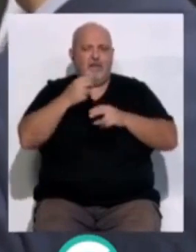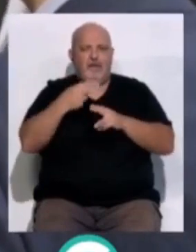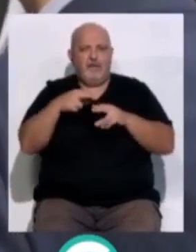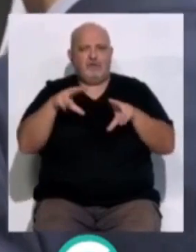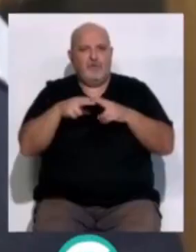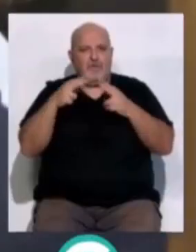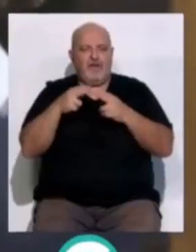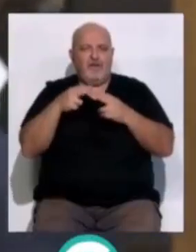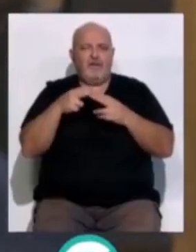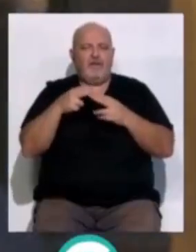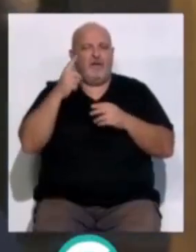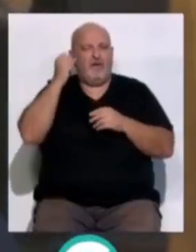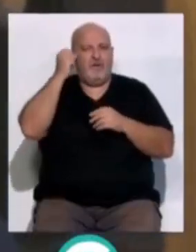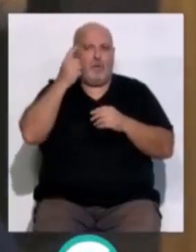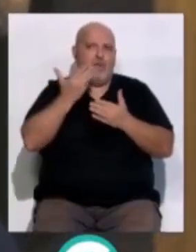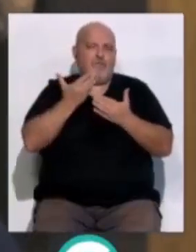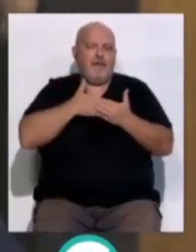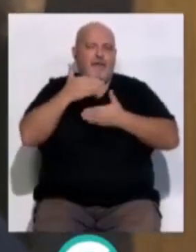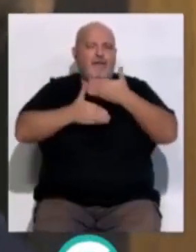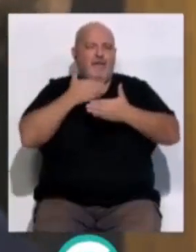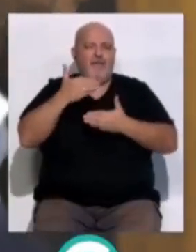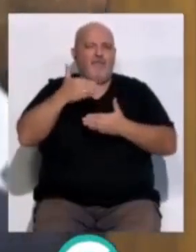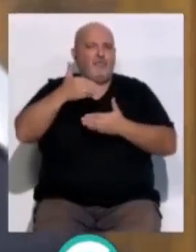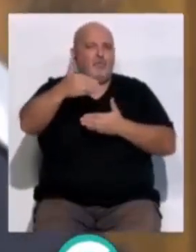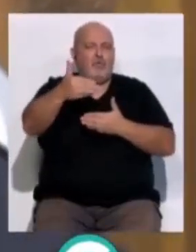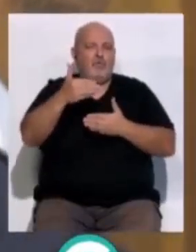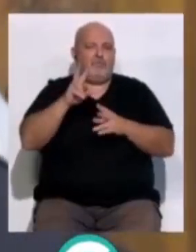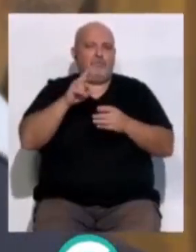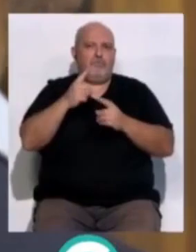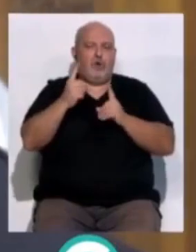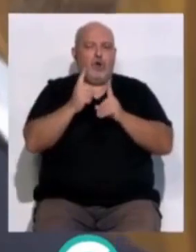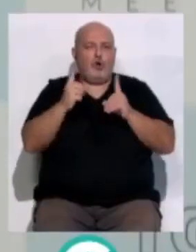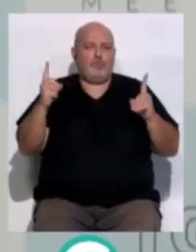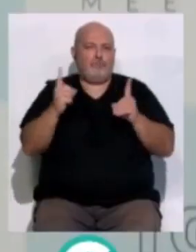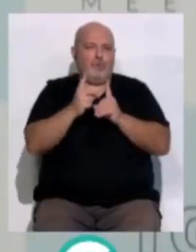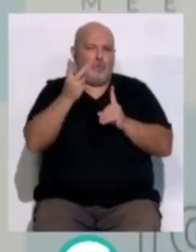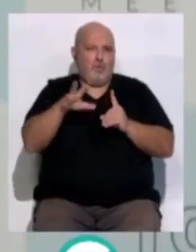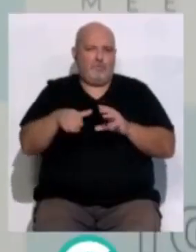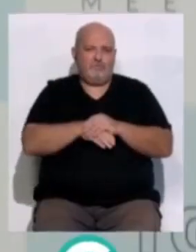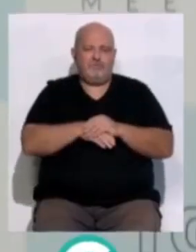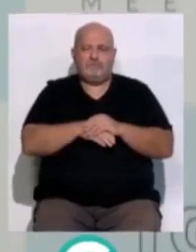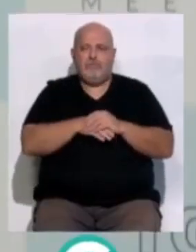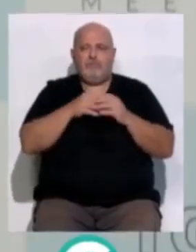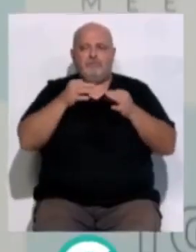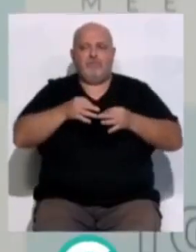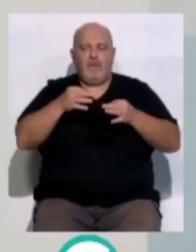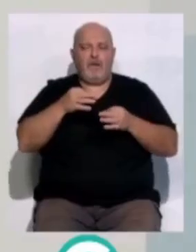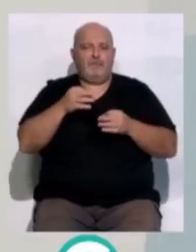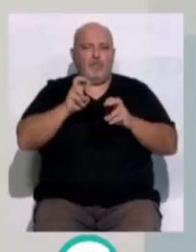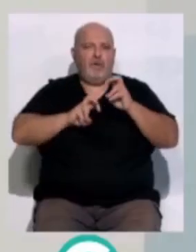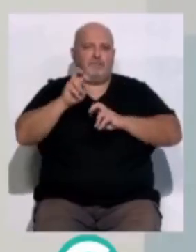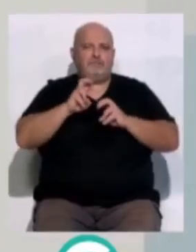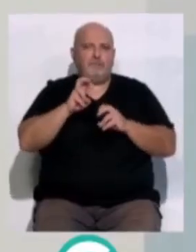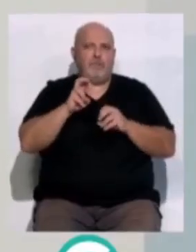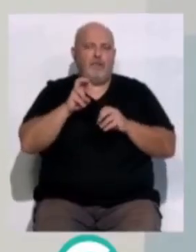y social, con el propósito de anticipar el panorama futuro a corto y medio plazo. Siempre intentamos sacar o